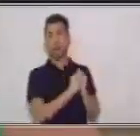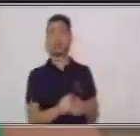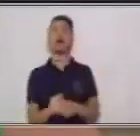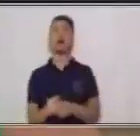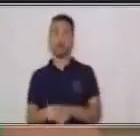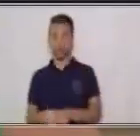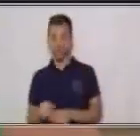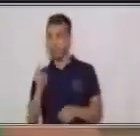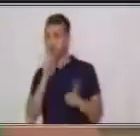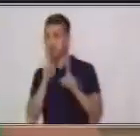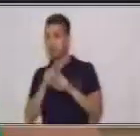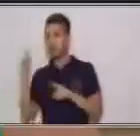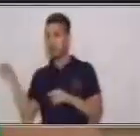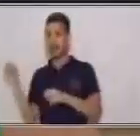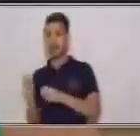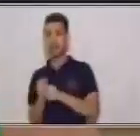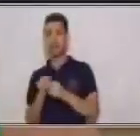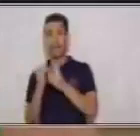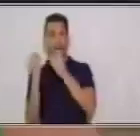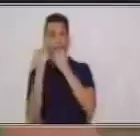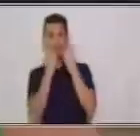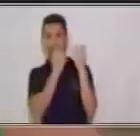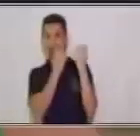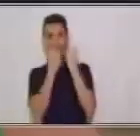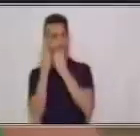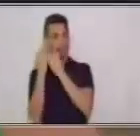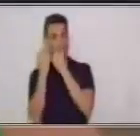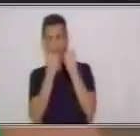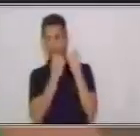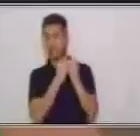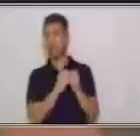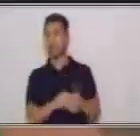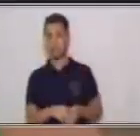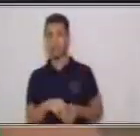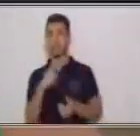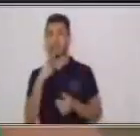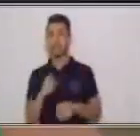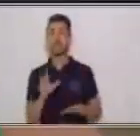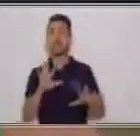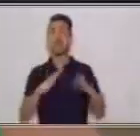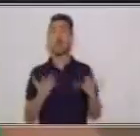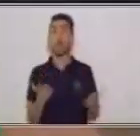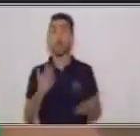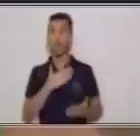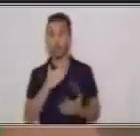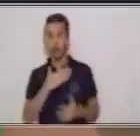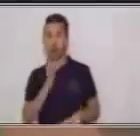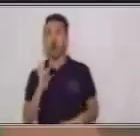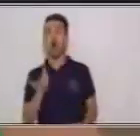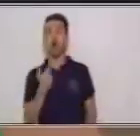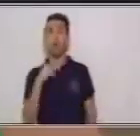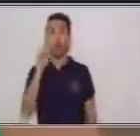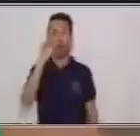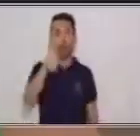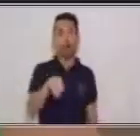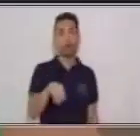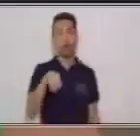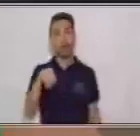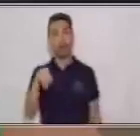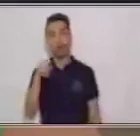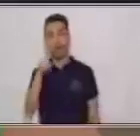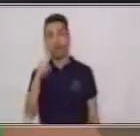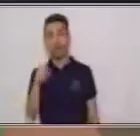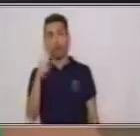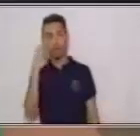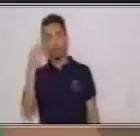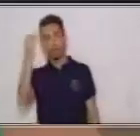dije? ¿Cómo las llamamos o cómo las nombramos? Es parte del tema que vamos a trabajar a continuación. El